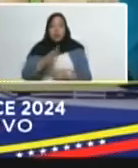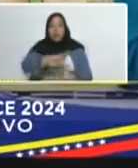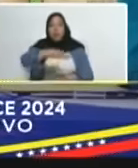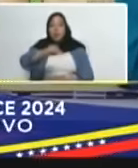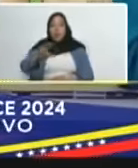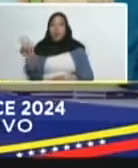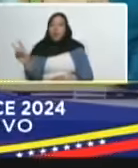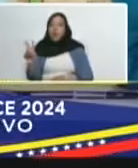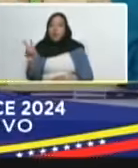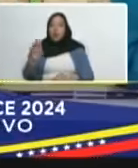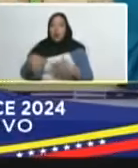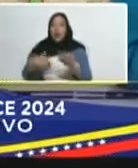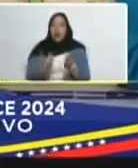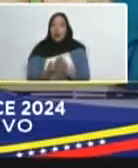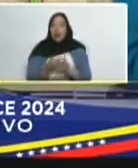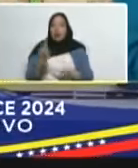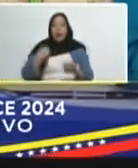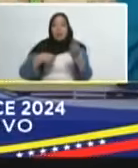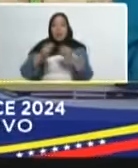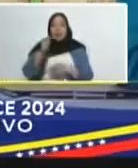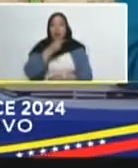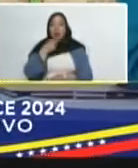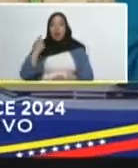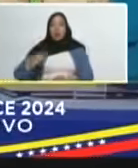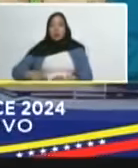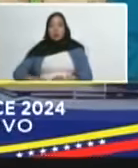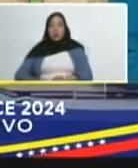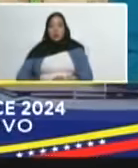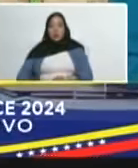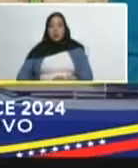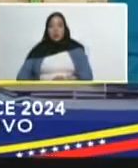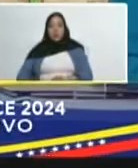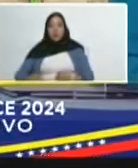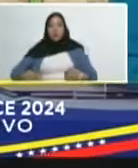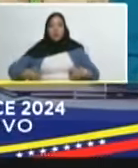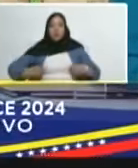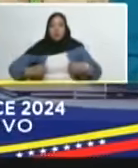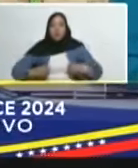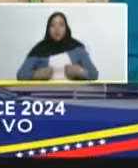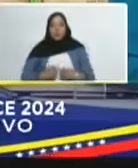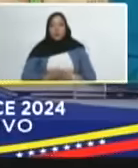chino. Vamos a crecer, vamos a producir.